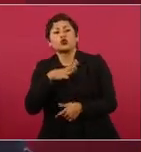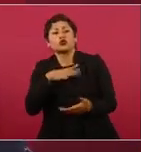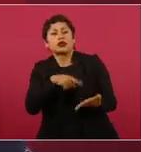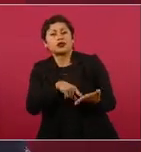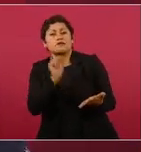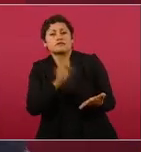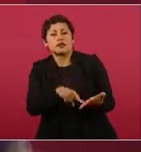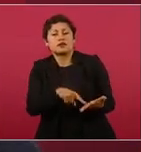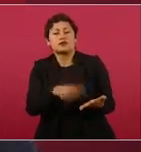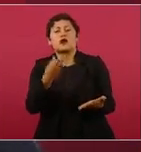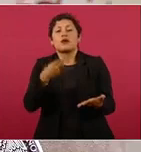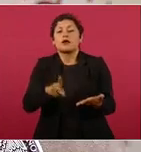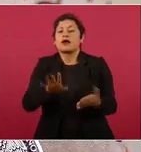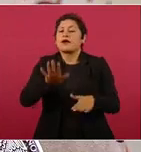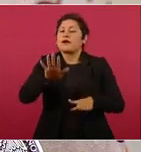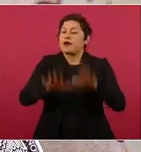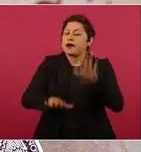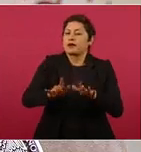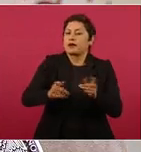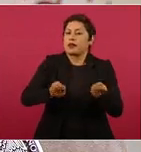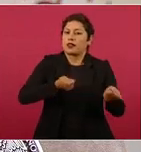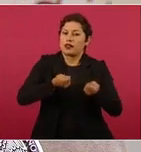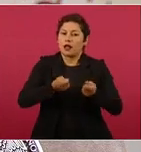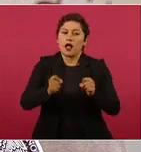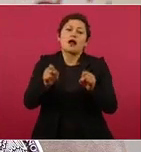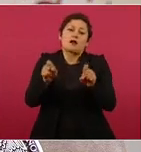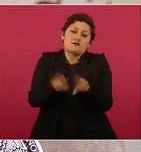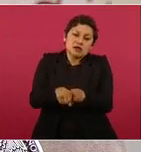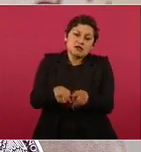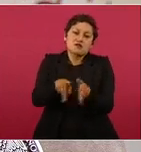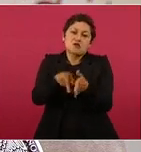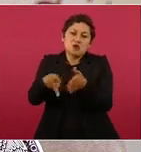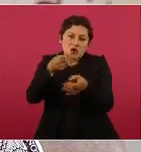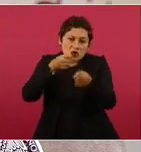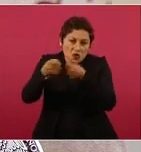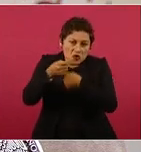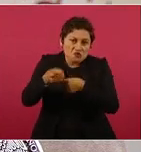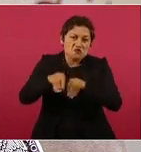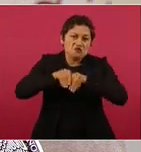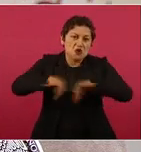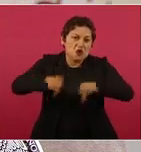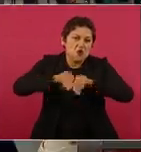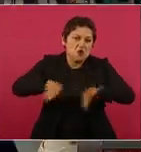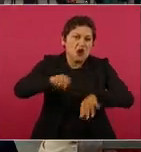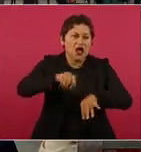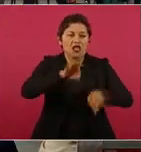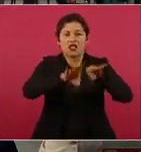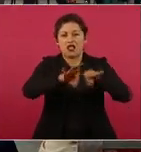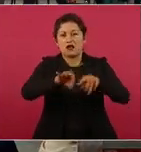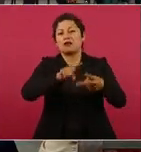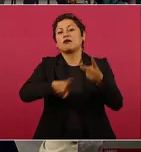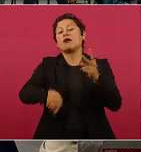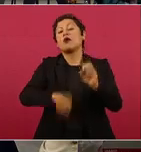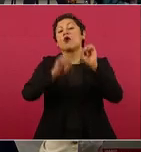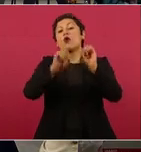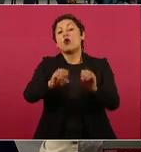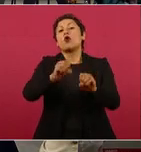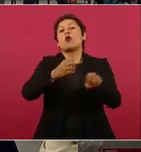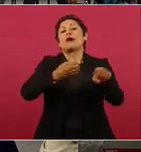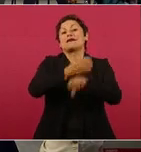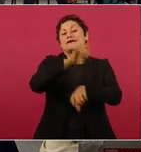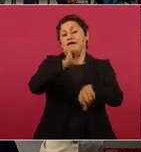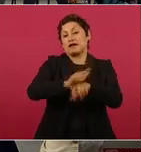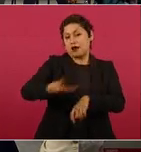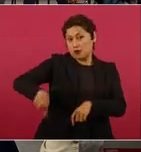presión, a veces en los medios de comunicación, a veces de manera directa, sobre todo a los gobiernos locales o a las oficinas de compra de